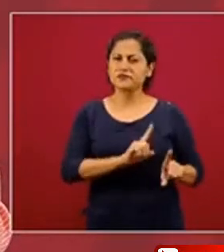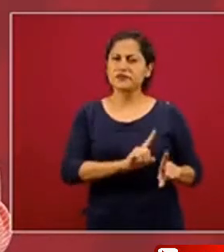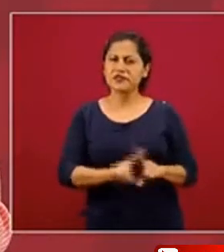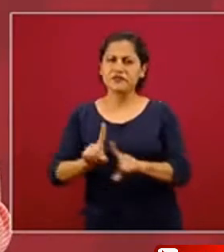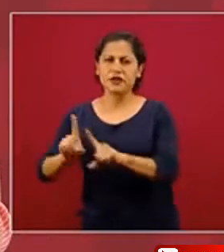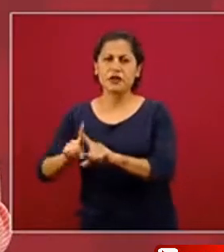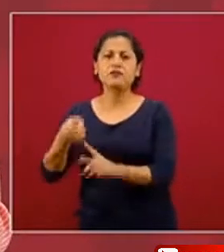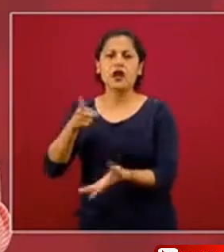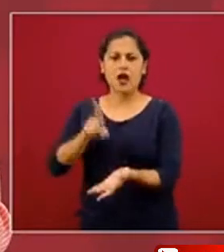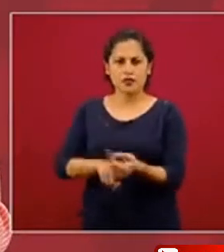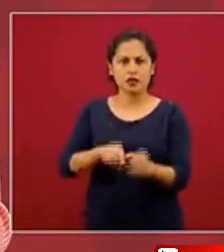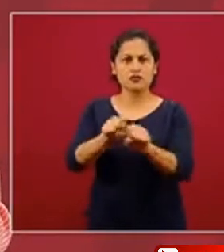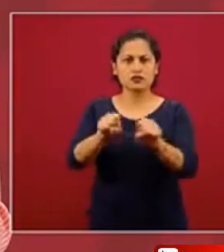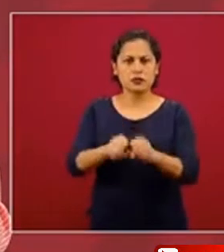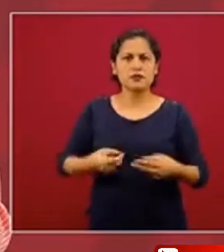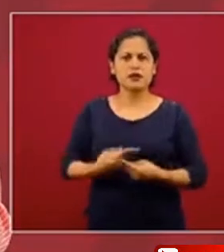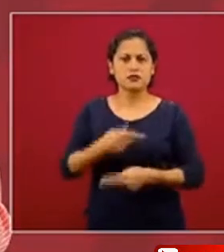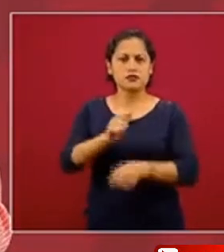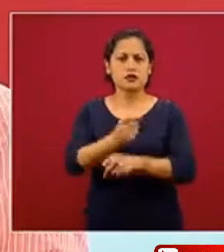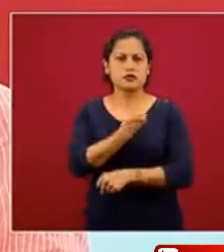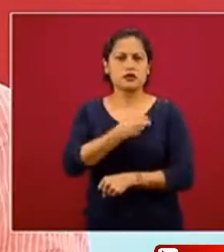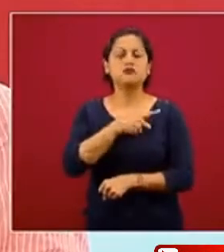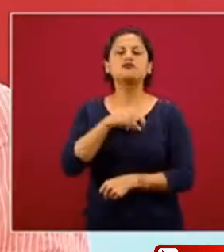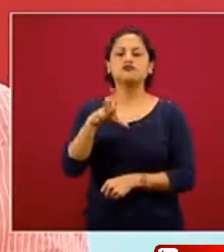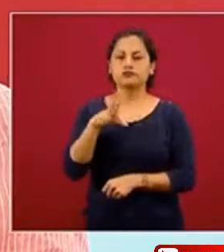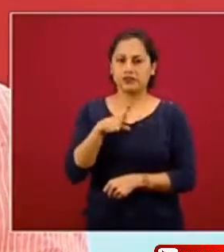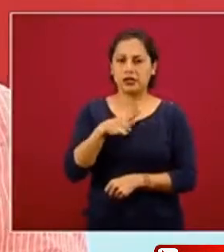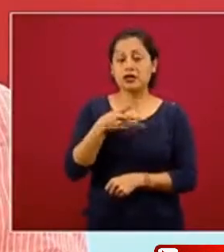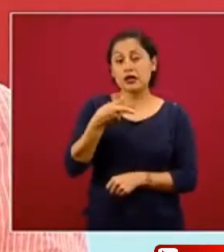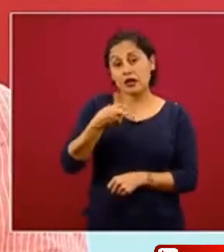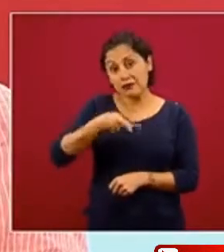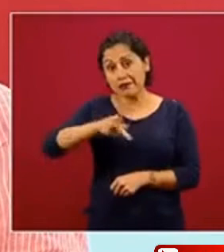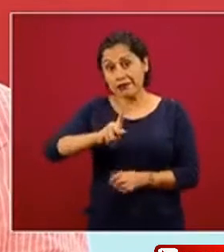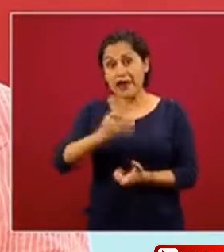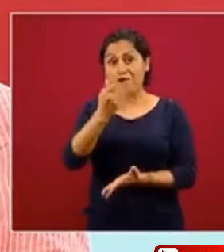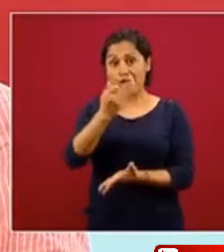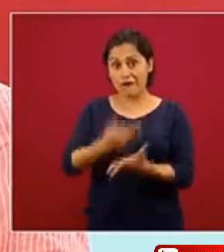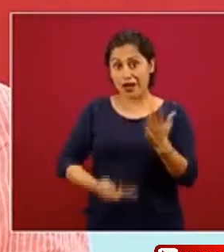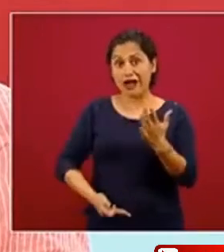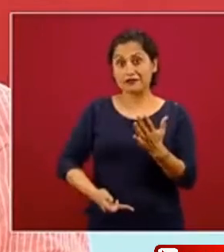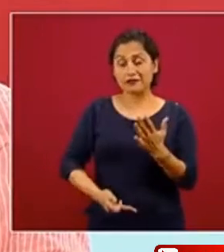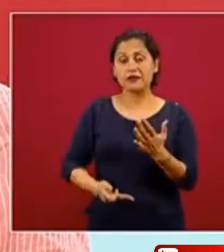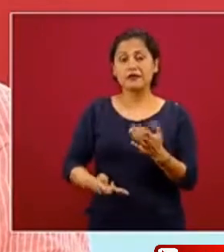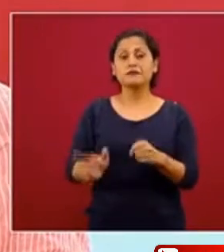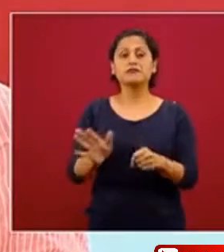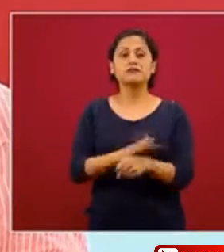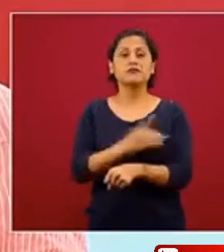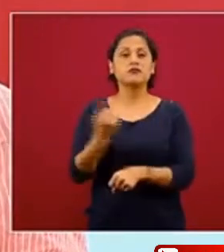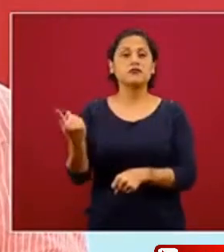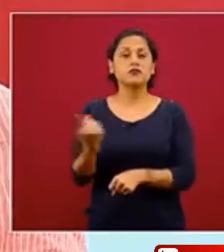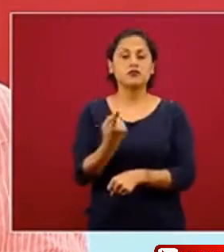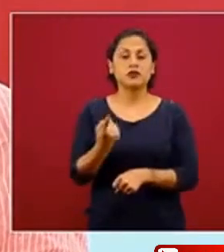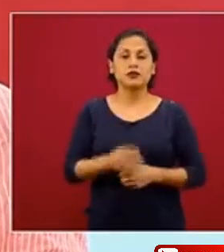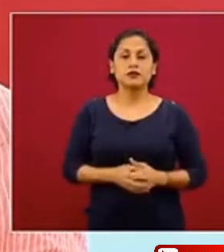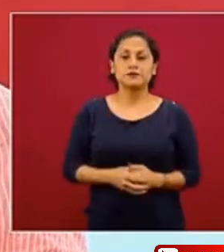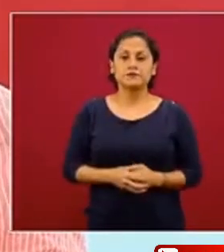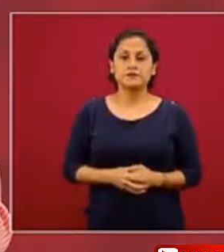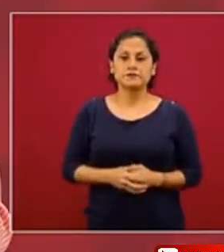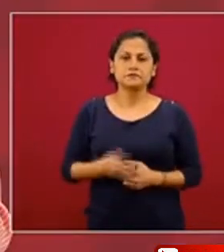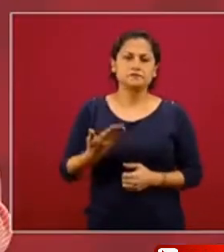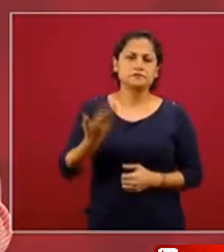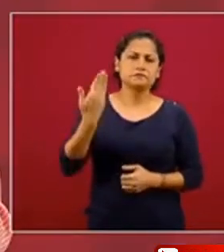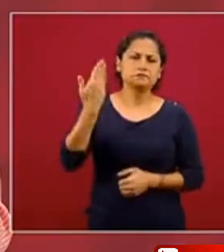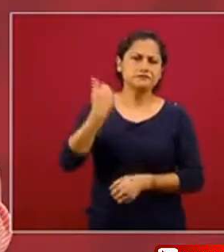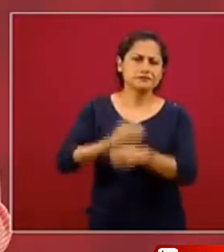valiosas, pero también tenemos una gran insuficiencia porque nuestro Sistema Nacional de Salud Pública, desde hace ya